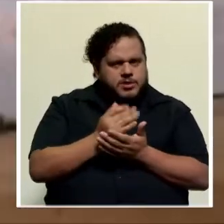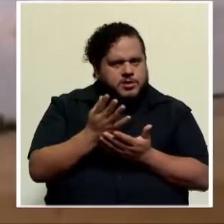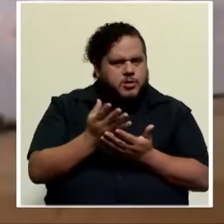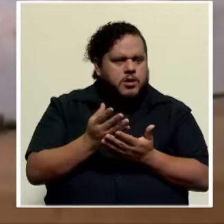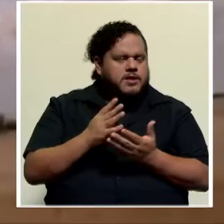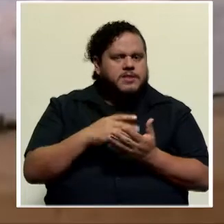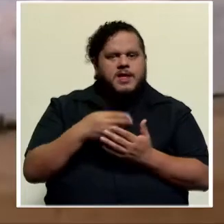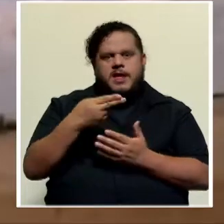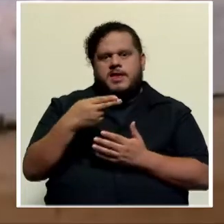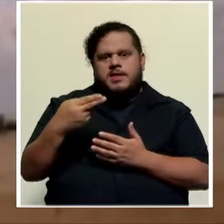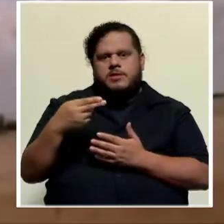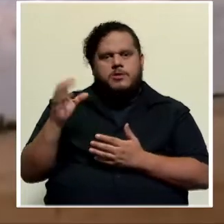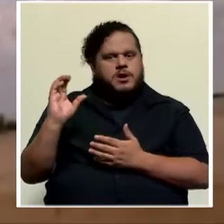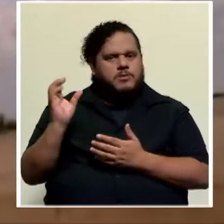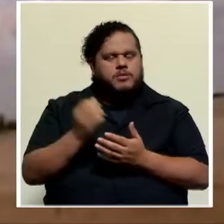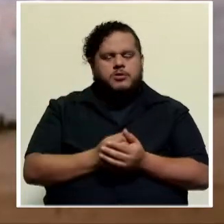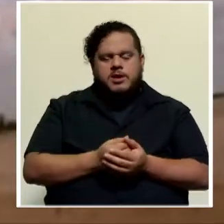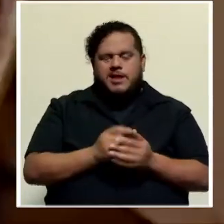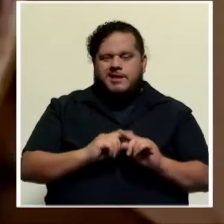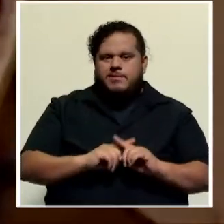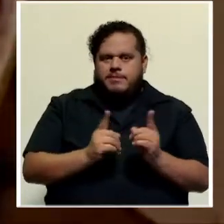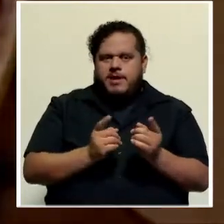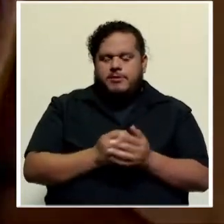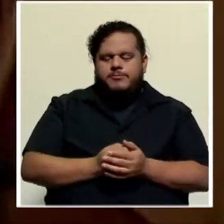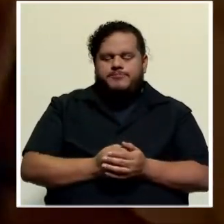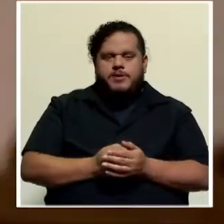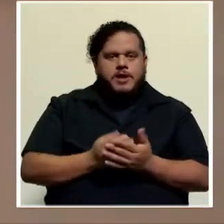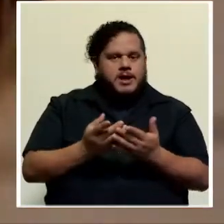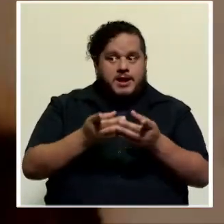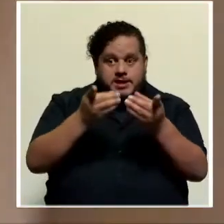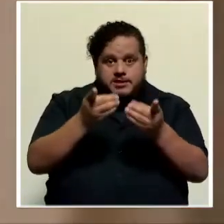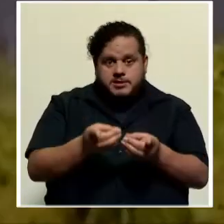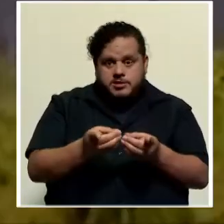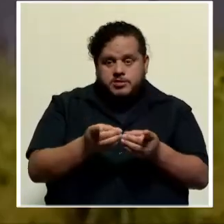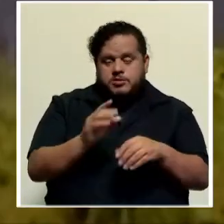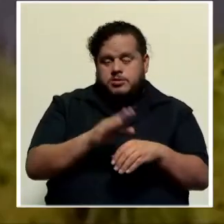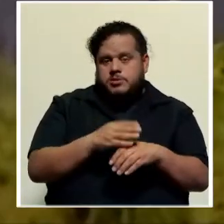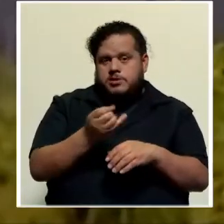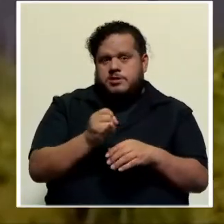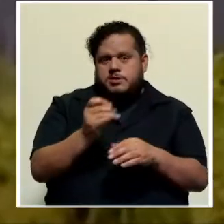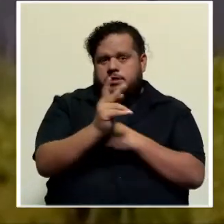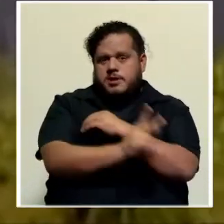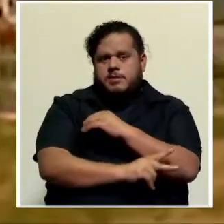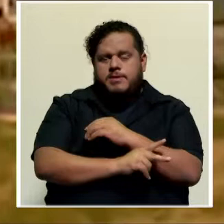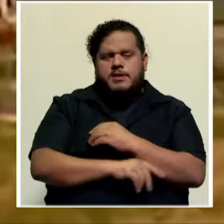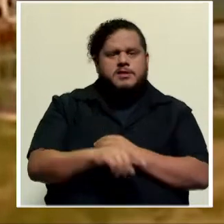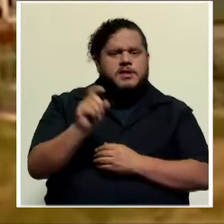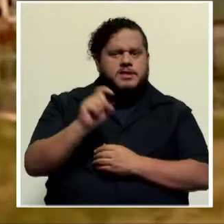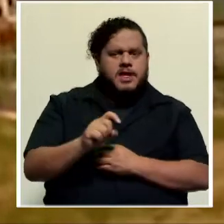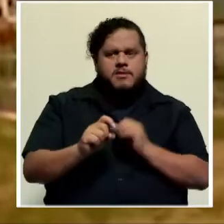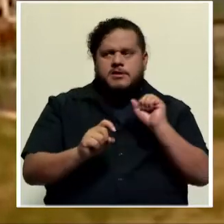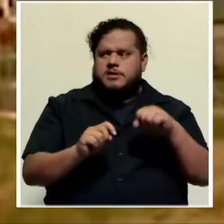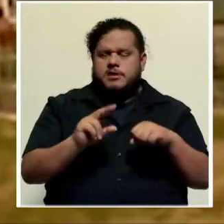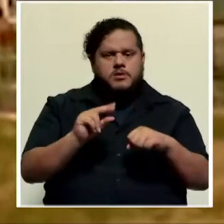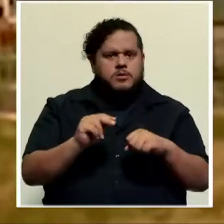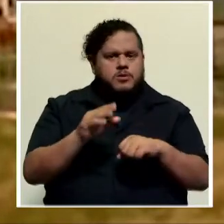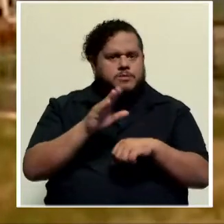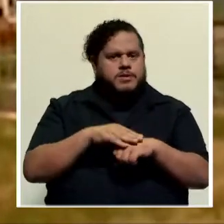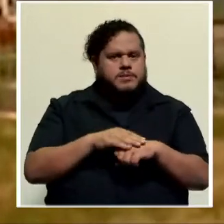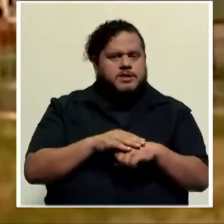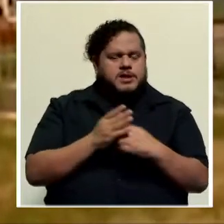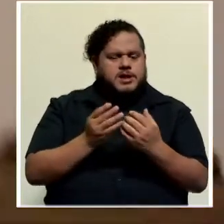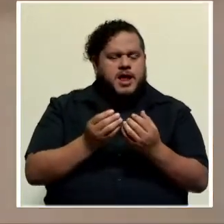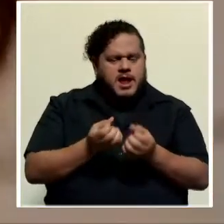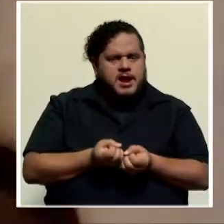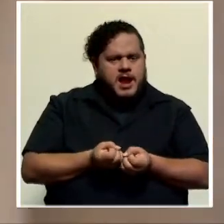explotación de hidrocarburos. Sin embargo, la decisión estratégica sobre si el país debe o no permitir la